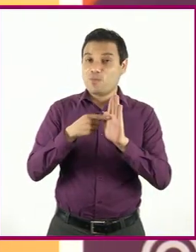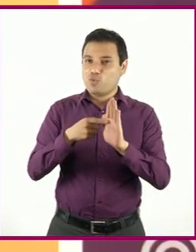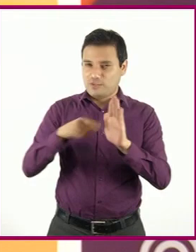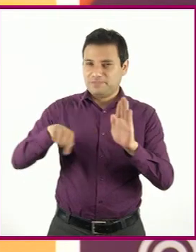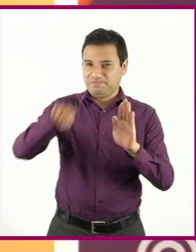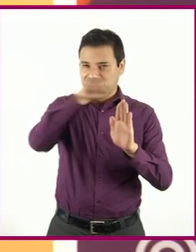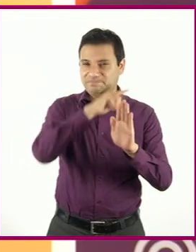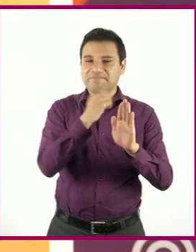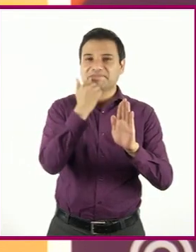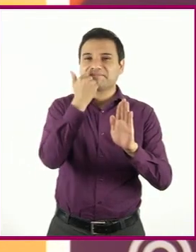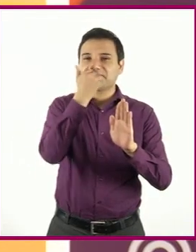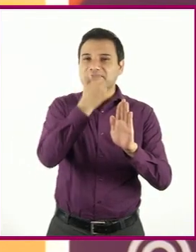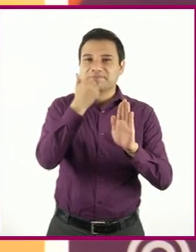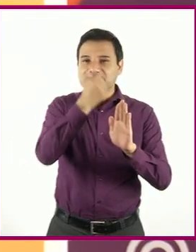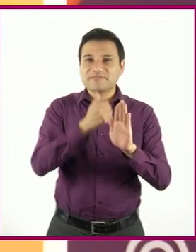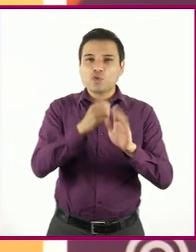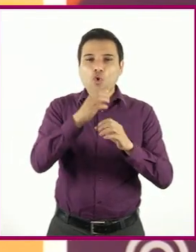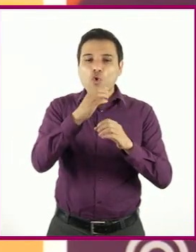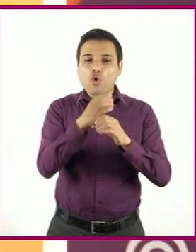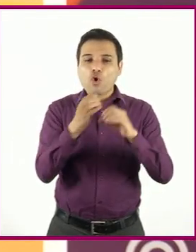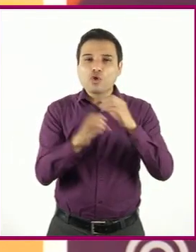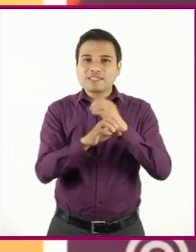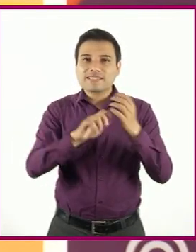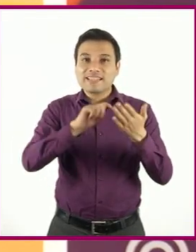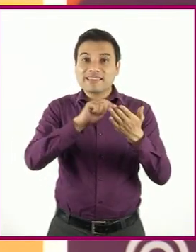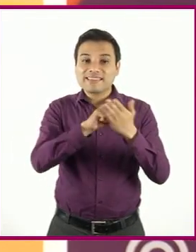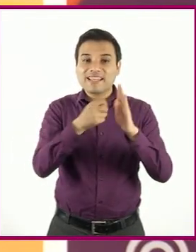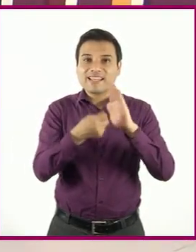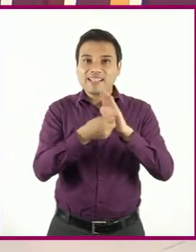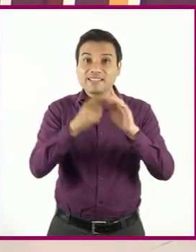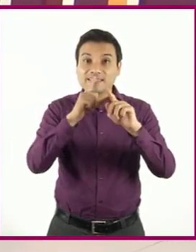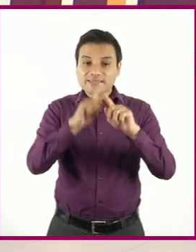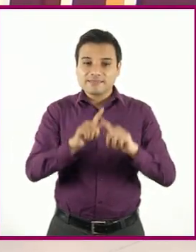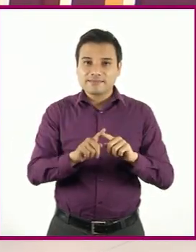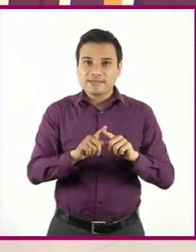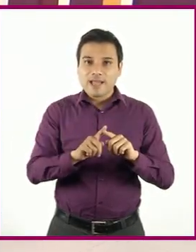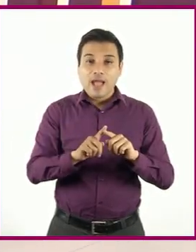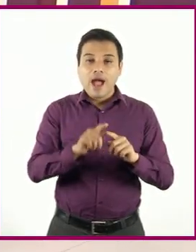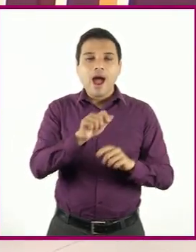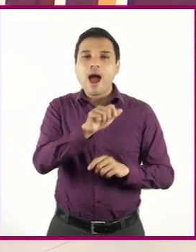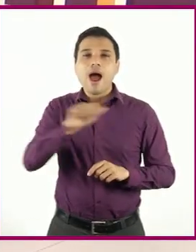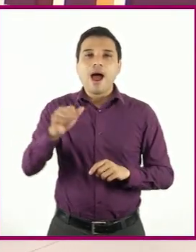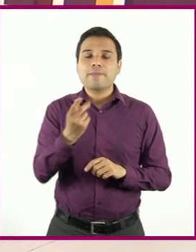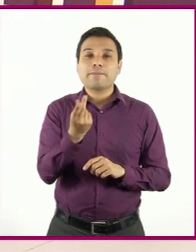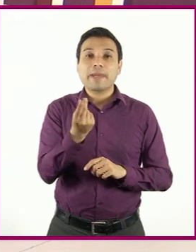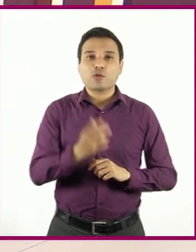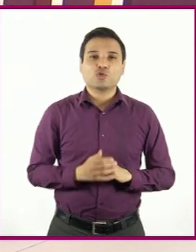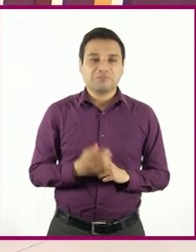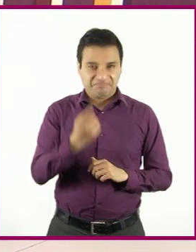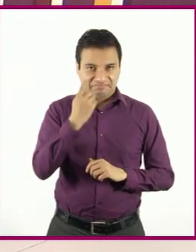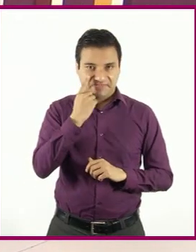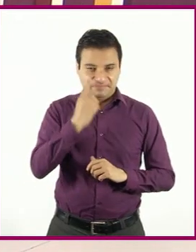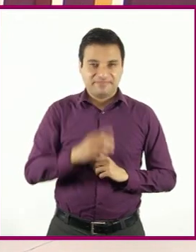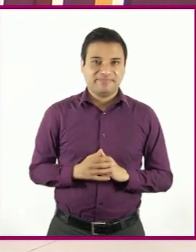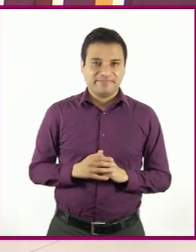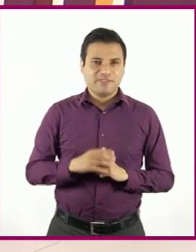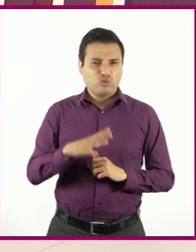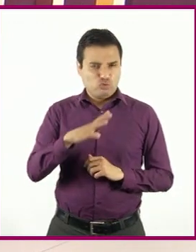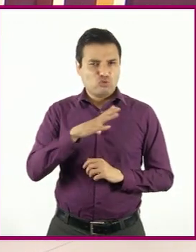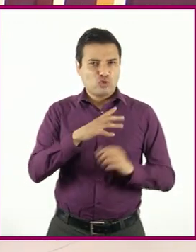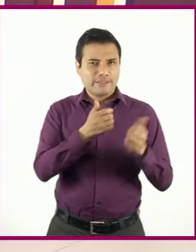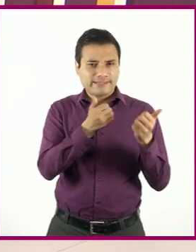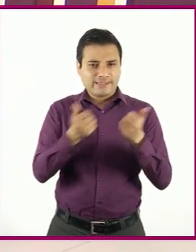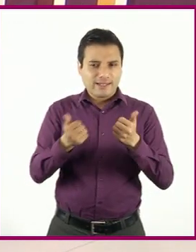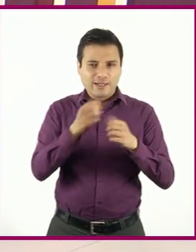los alumnos algunos objetos técnicos diseñados para perros? Sí, Roberto. Trajimos algunos objetos que podemos